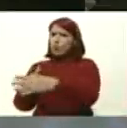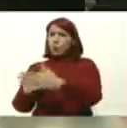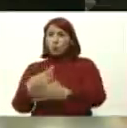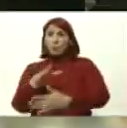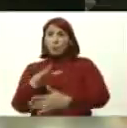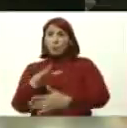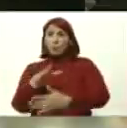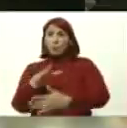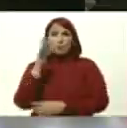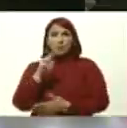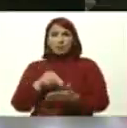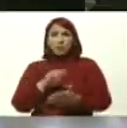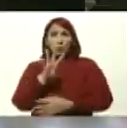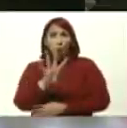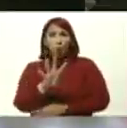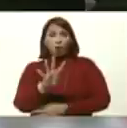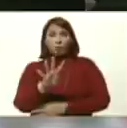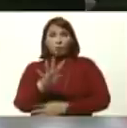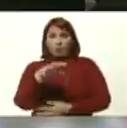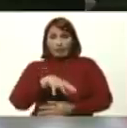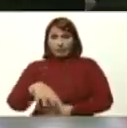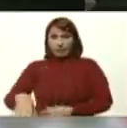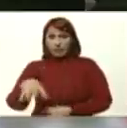empezando a recuperar. ¿Vieron? Abandonados.